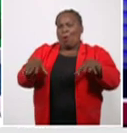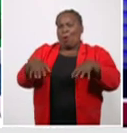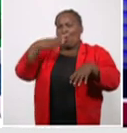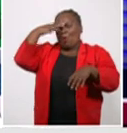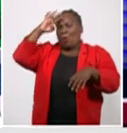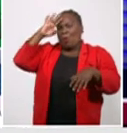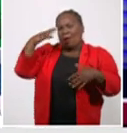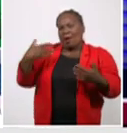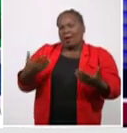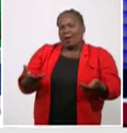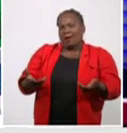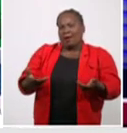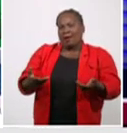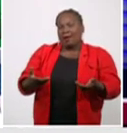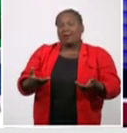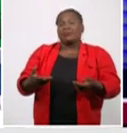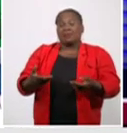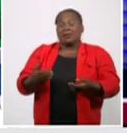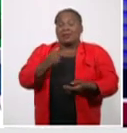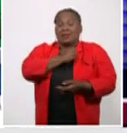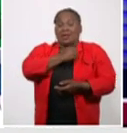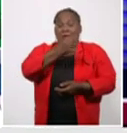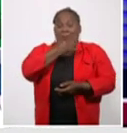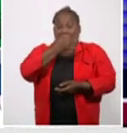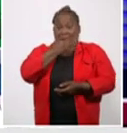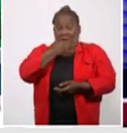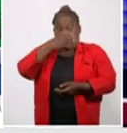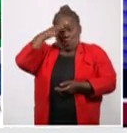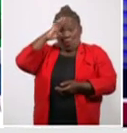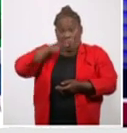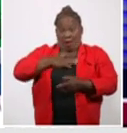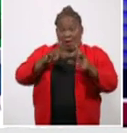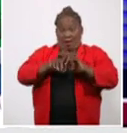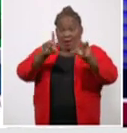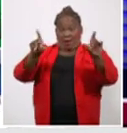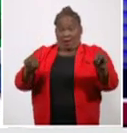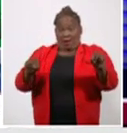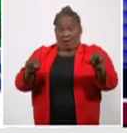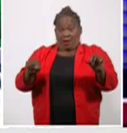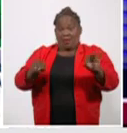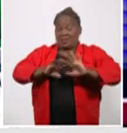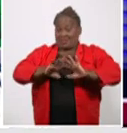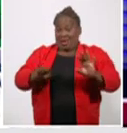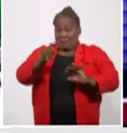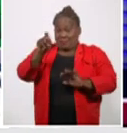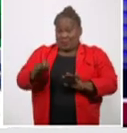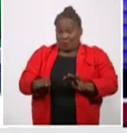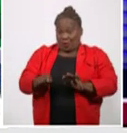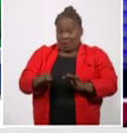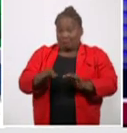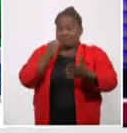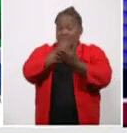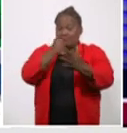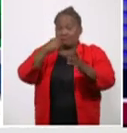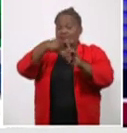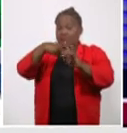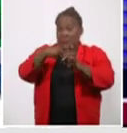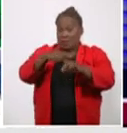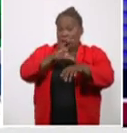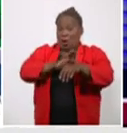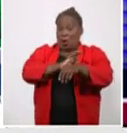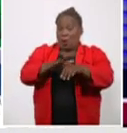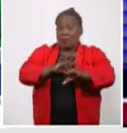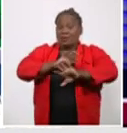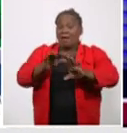Solo decir que en nuestro país el protocolo es que después que tú la padeces, tú tengas un seguimiento por tu